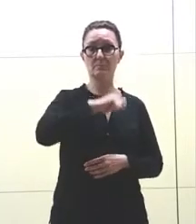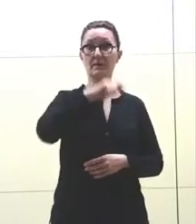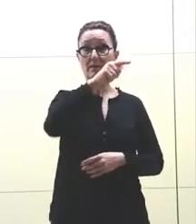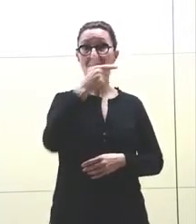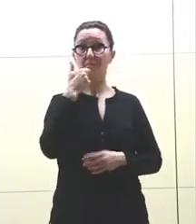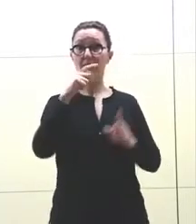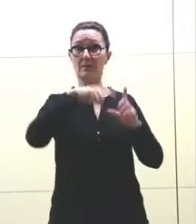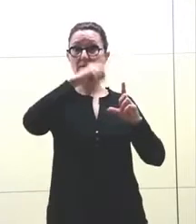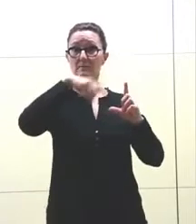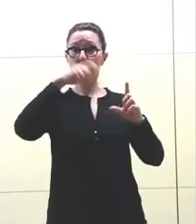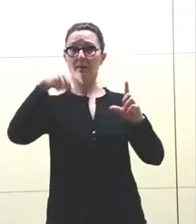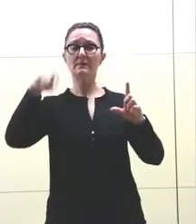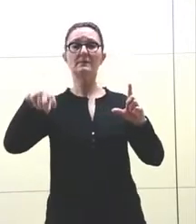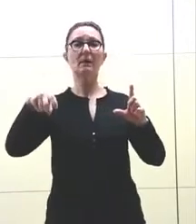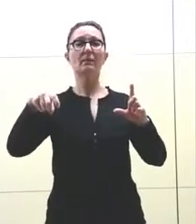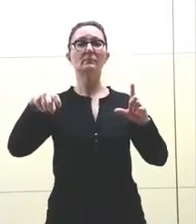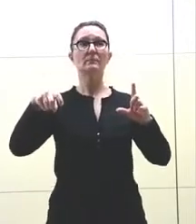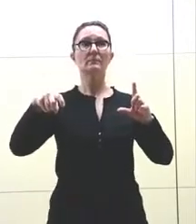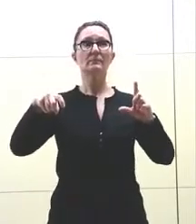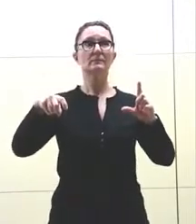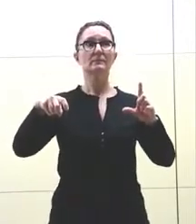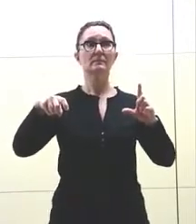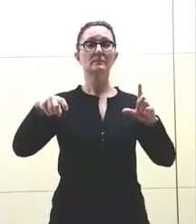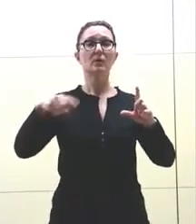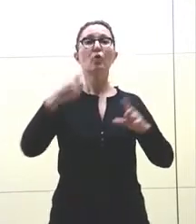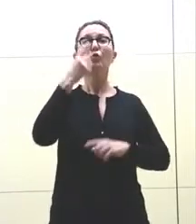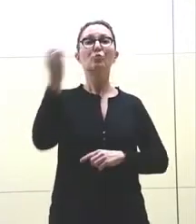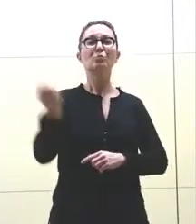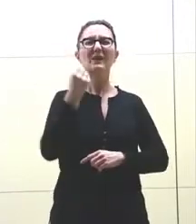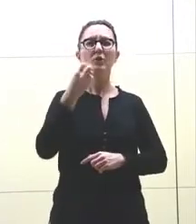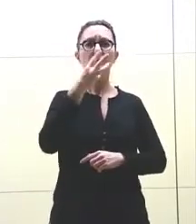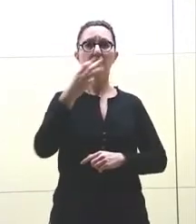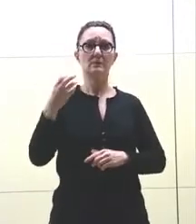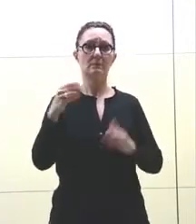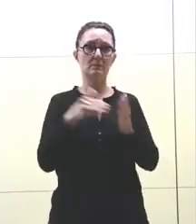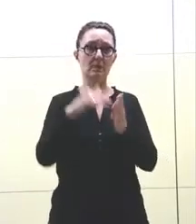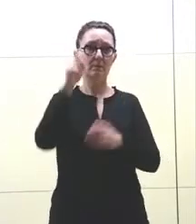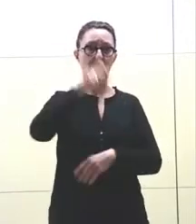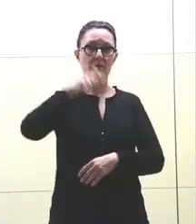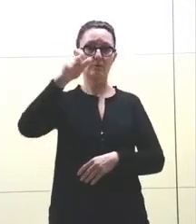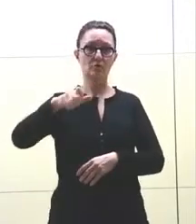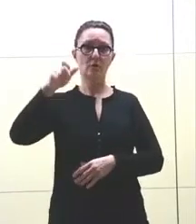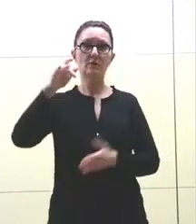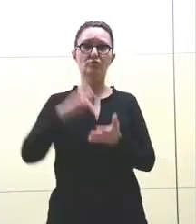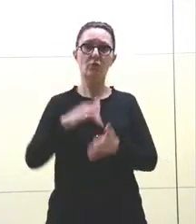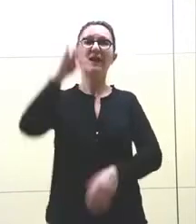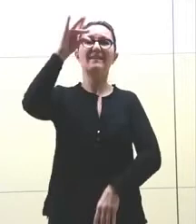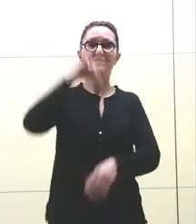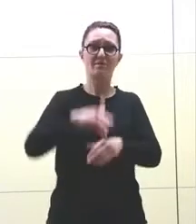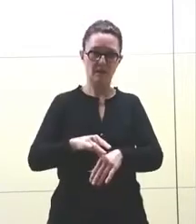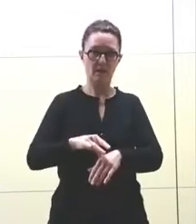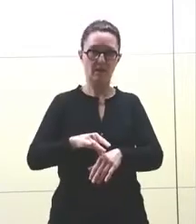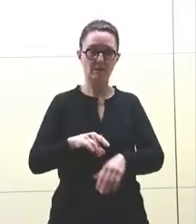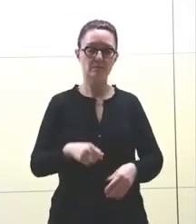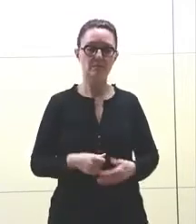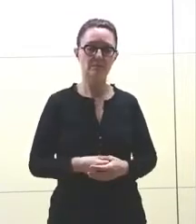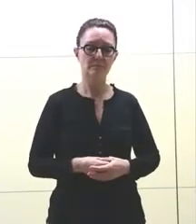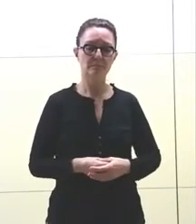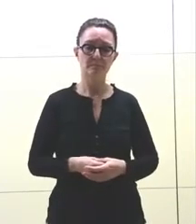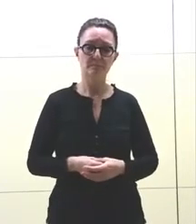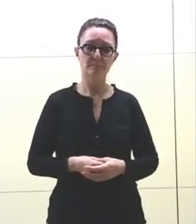estadística, hay más de 1.300.000 personas que han estado infectadas.